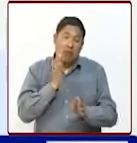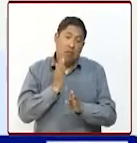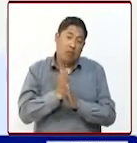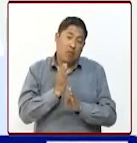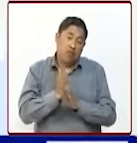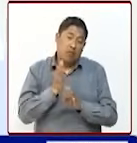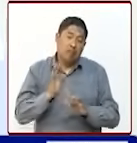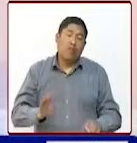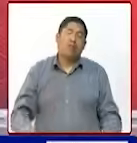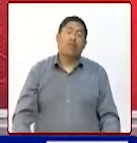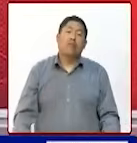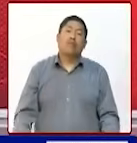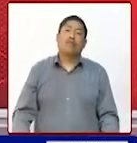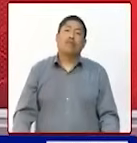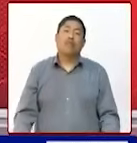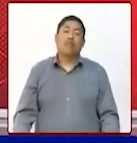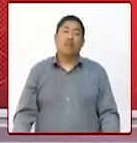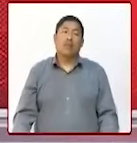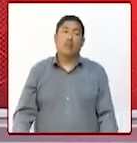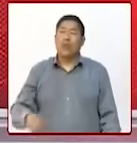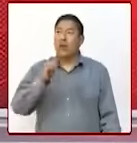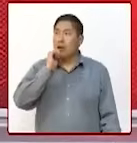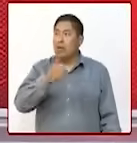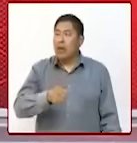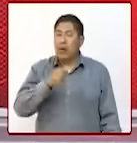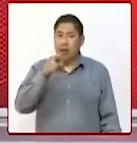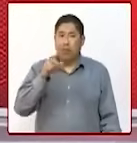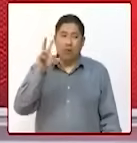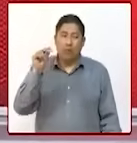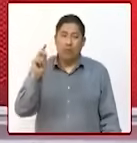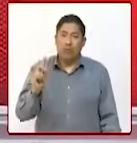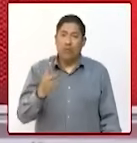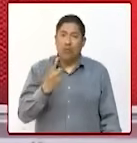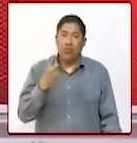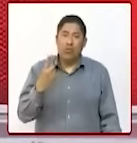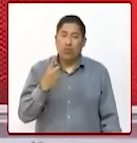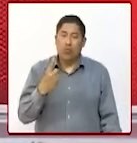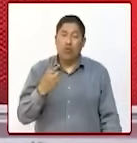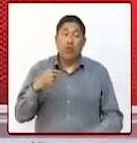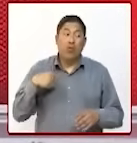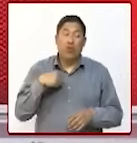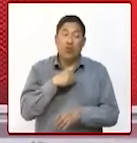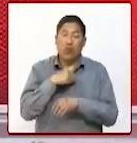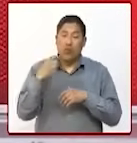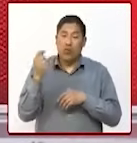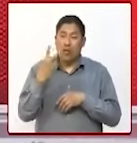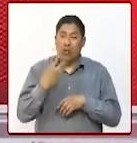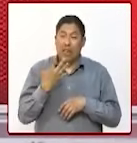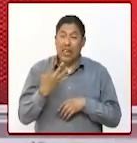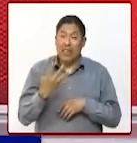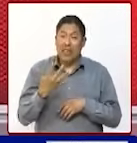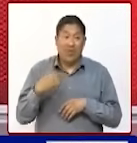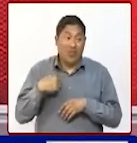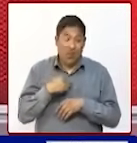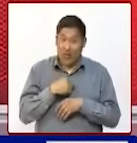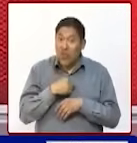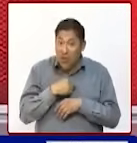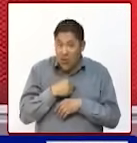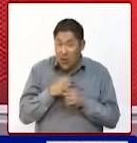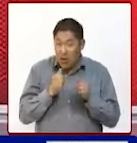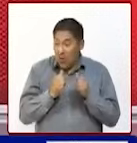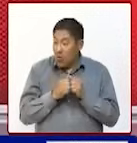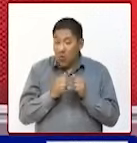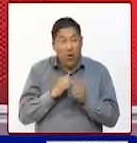su reposición. Y mañana usted no va a estar solo porque estará con la señal de la red Bolivisión, que va a estar justamente